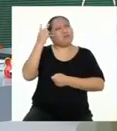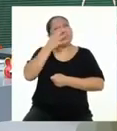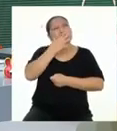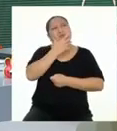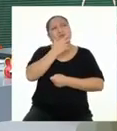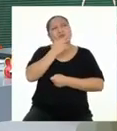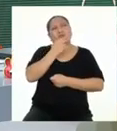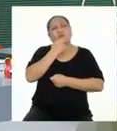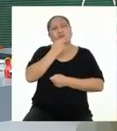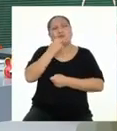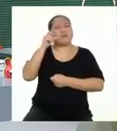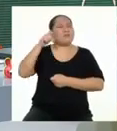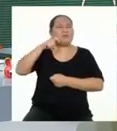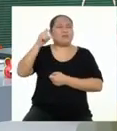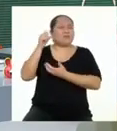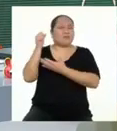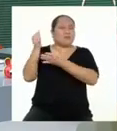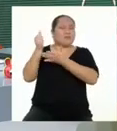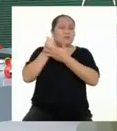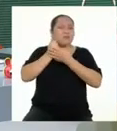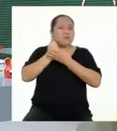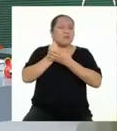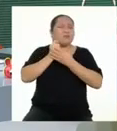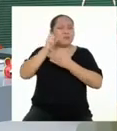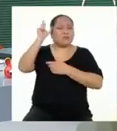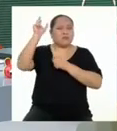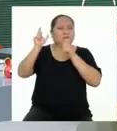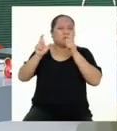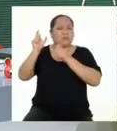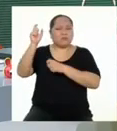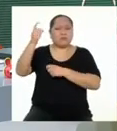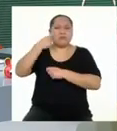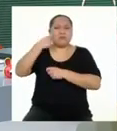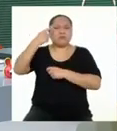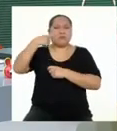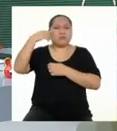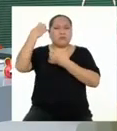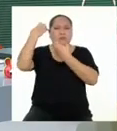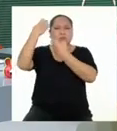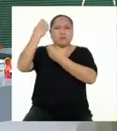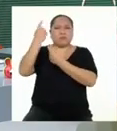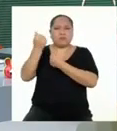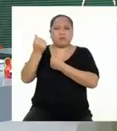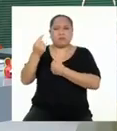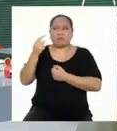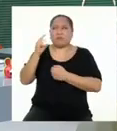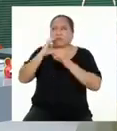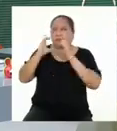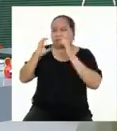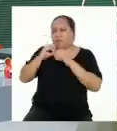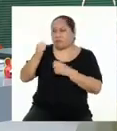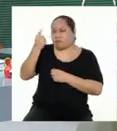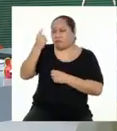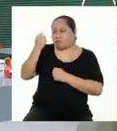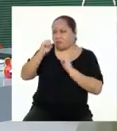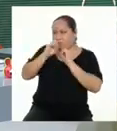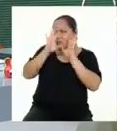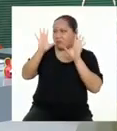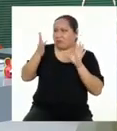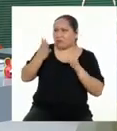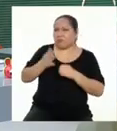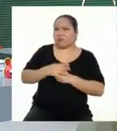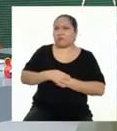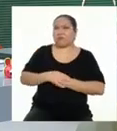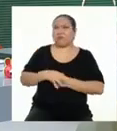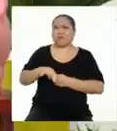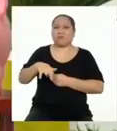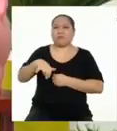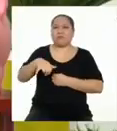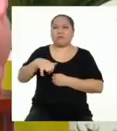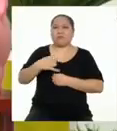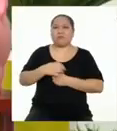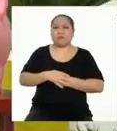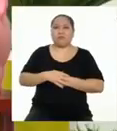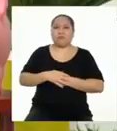que necesito ayuda de alguien que sepa de economía para conversar y entender mejor.